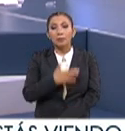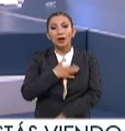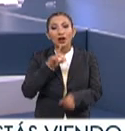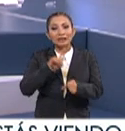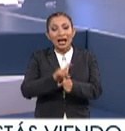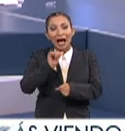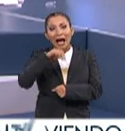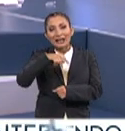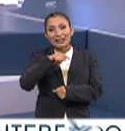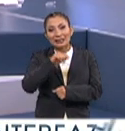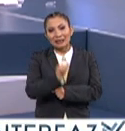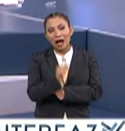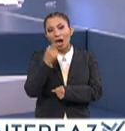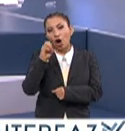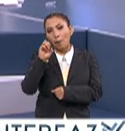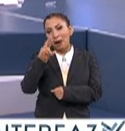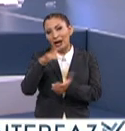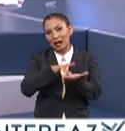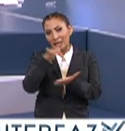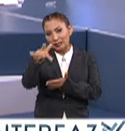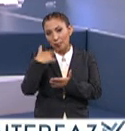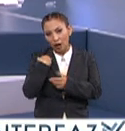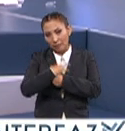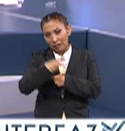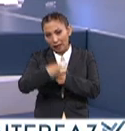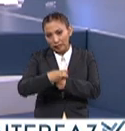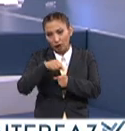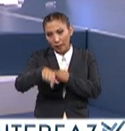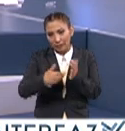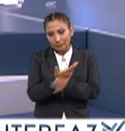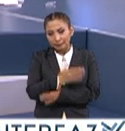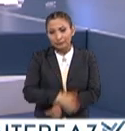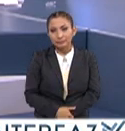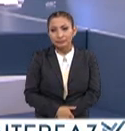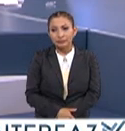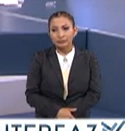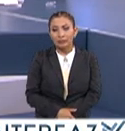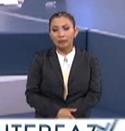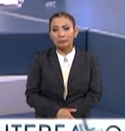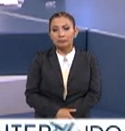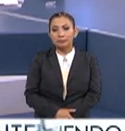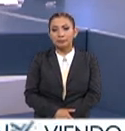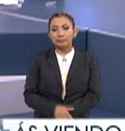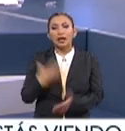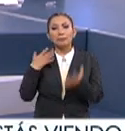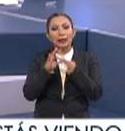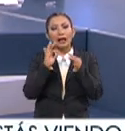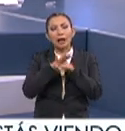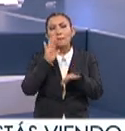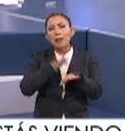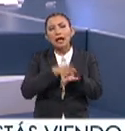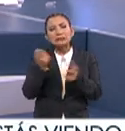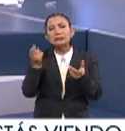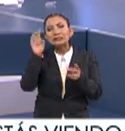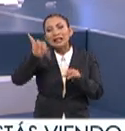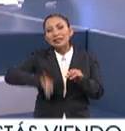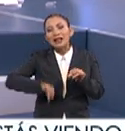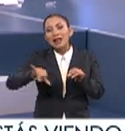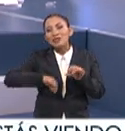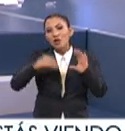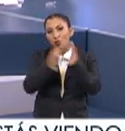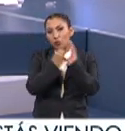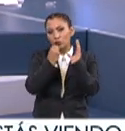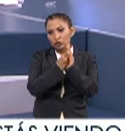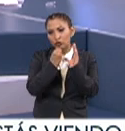buenos días, Anita, Omar, gracias por la invitación esta mañana. Al contrario. Cuéntenos un poco sobre este interesante